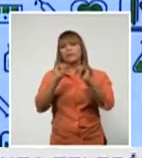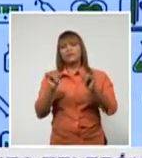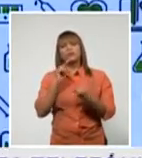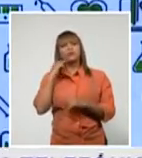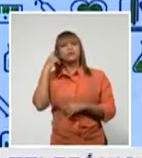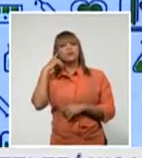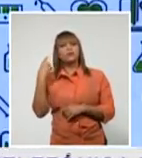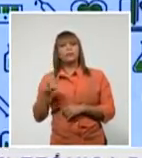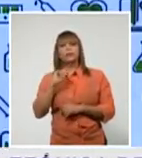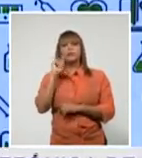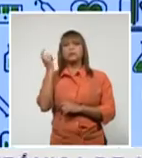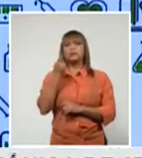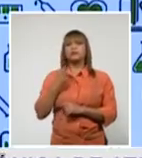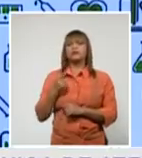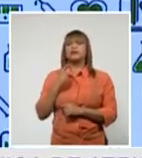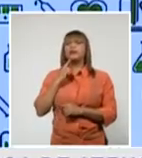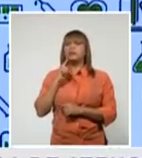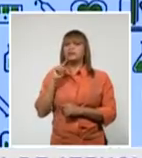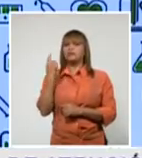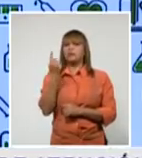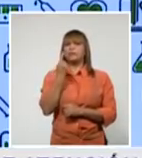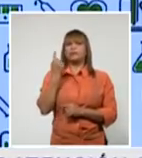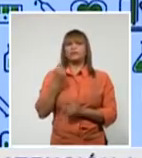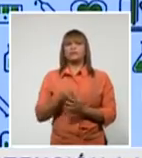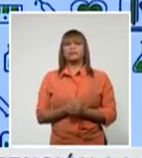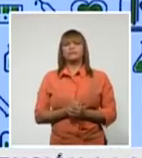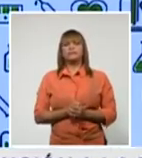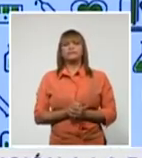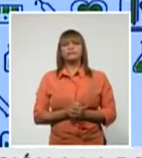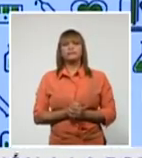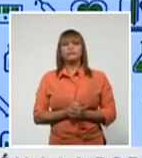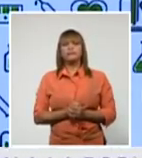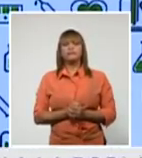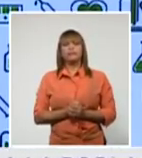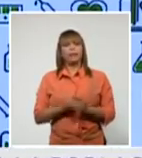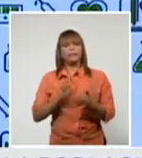algunas preguntas para hoy, si usted me lo permite, comenzamos entonces. Bueno, adelante.